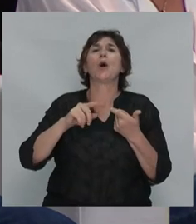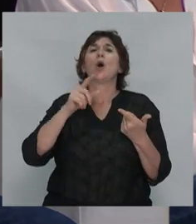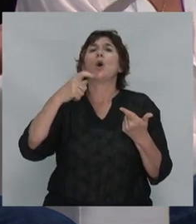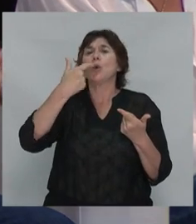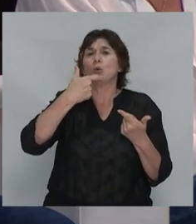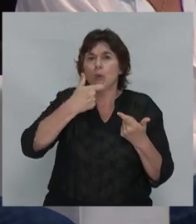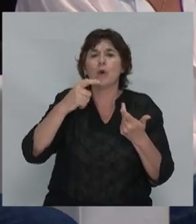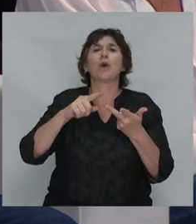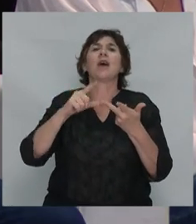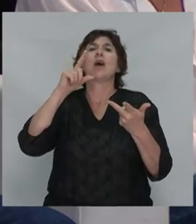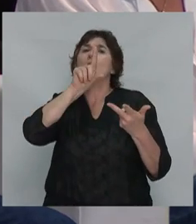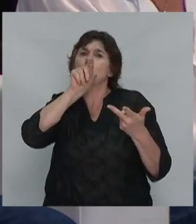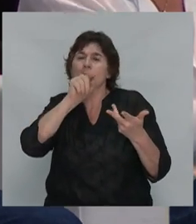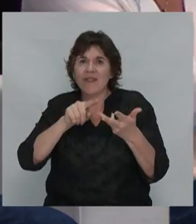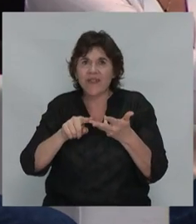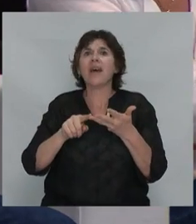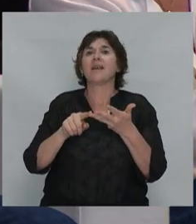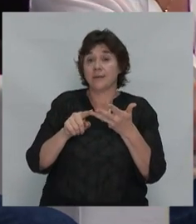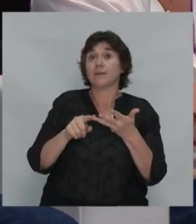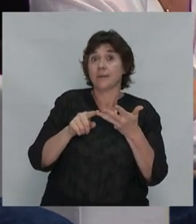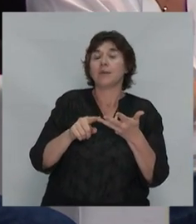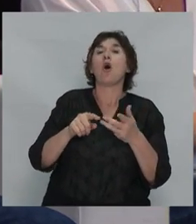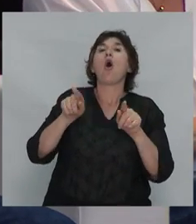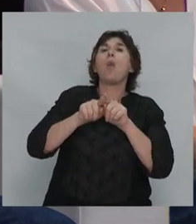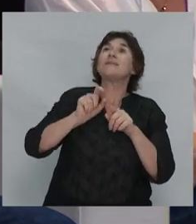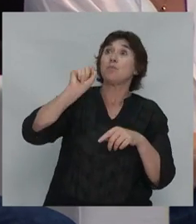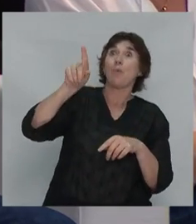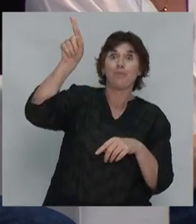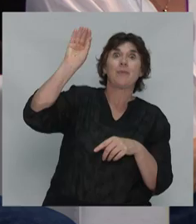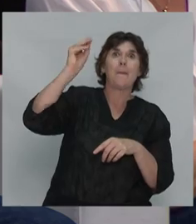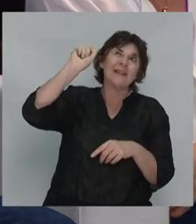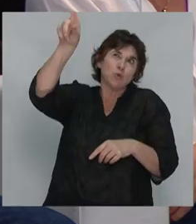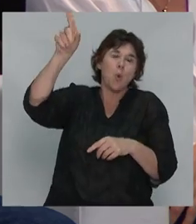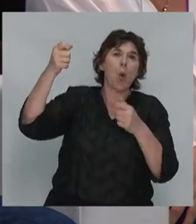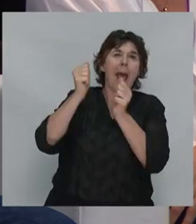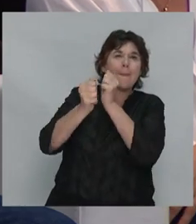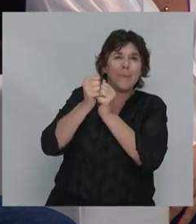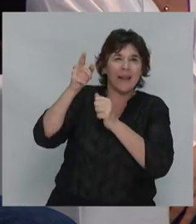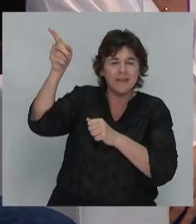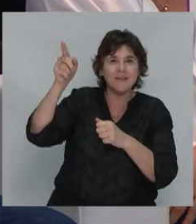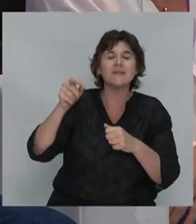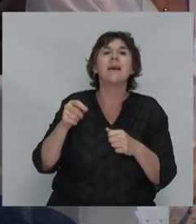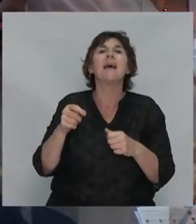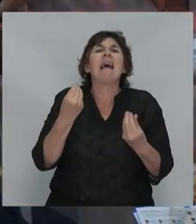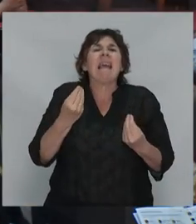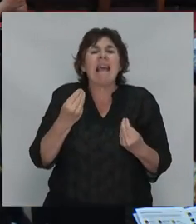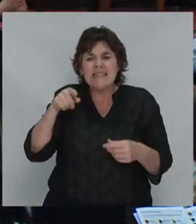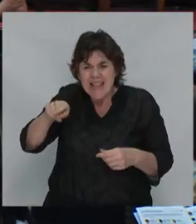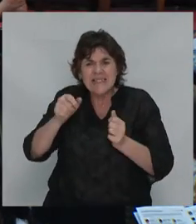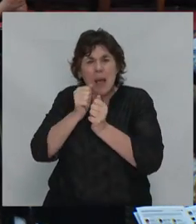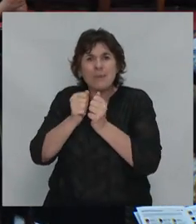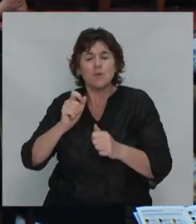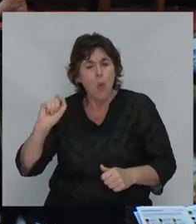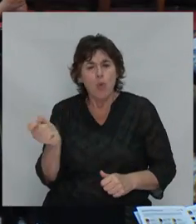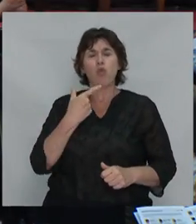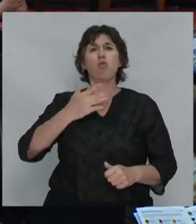como en en brasil el whatsapp el problema que quienes son dueños de estos medios